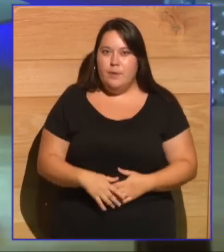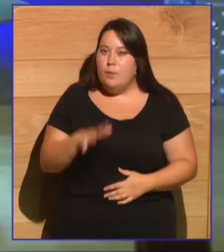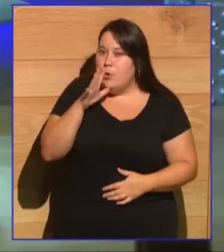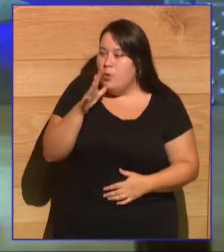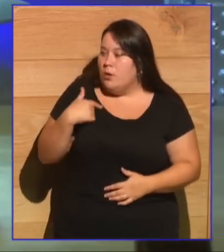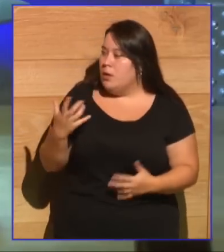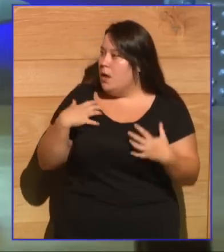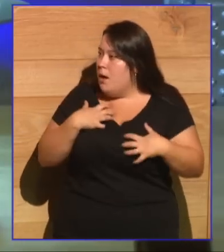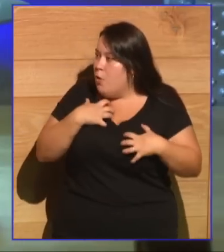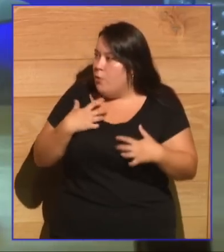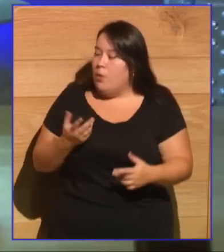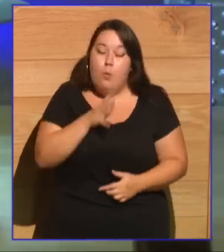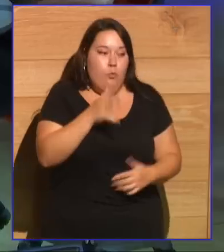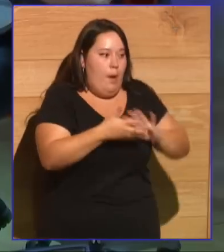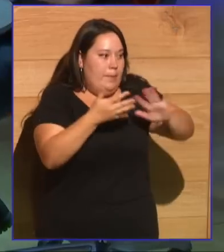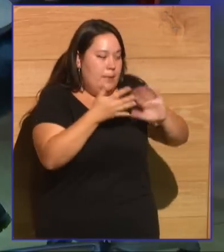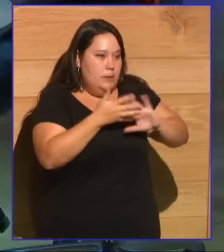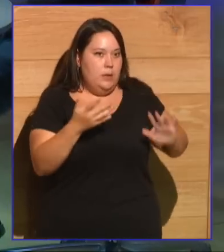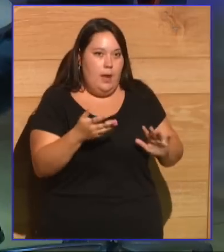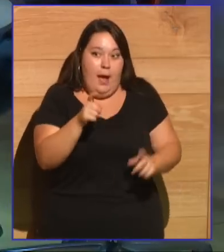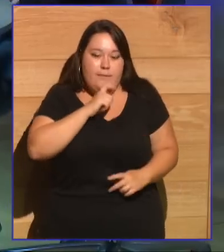me pasa te agobia mucho con la prisa